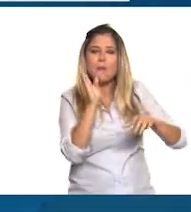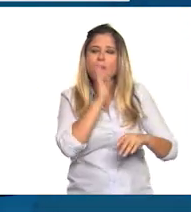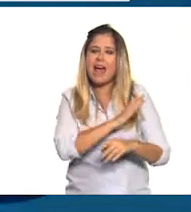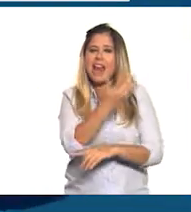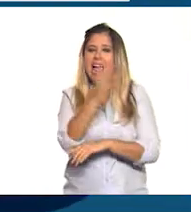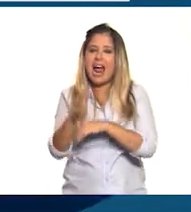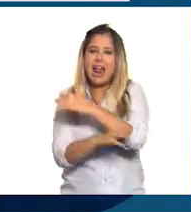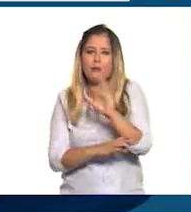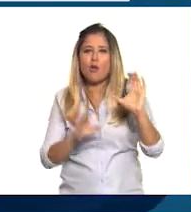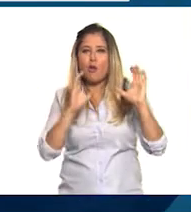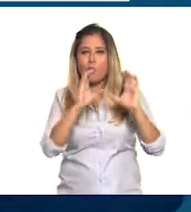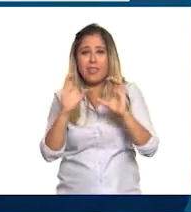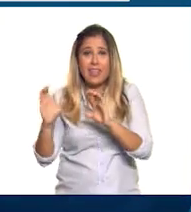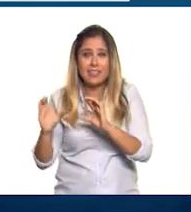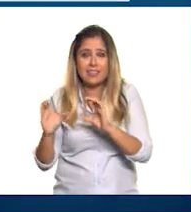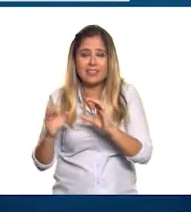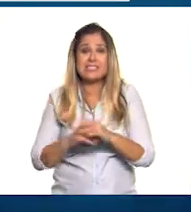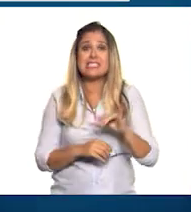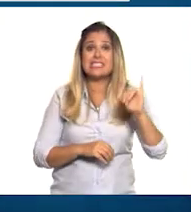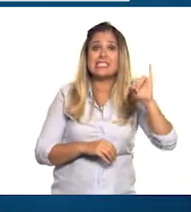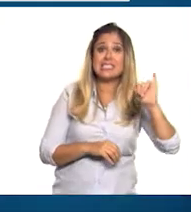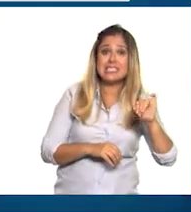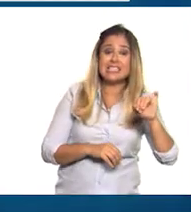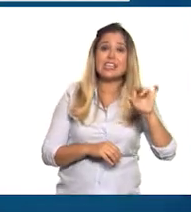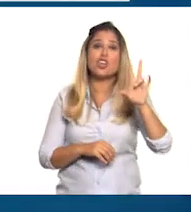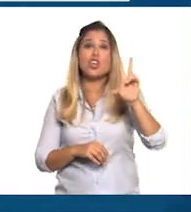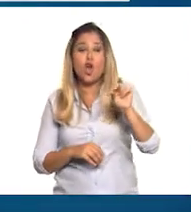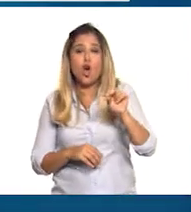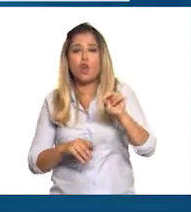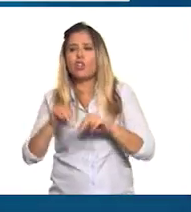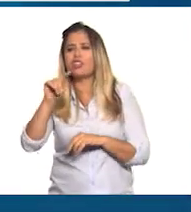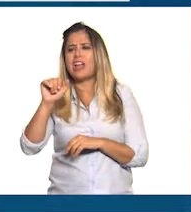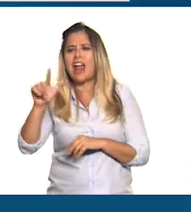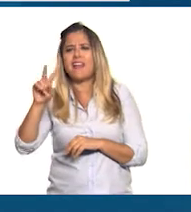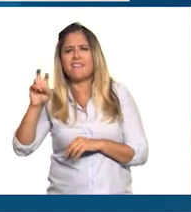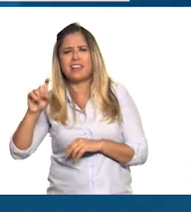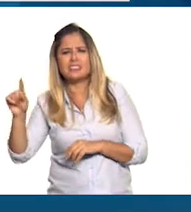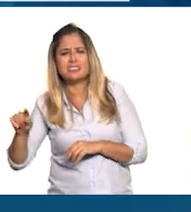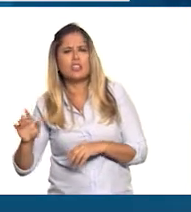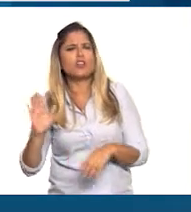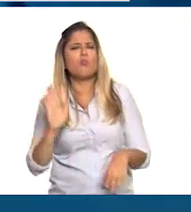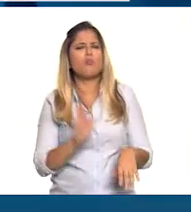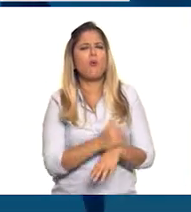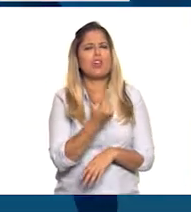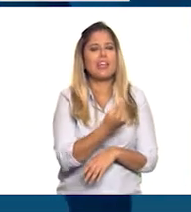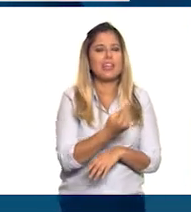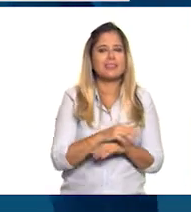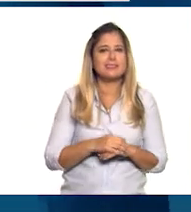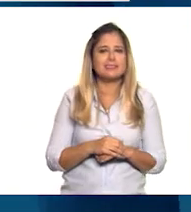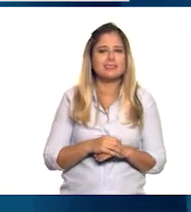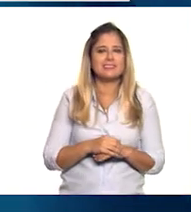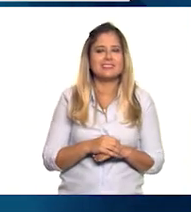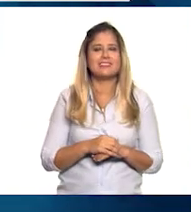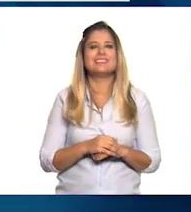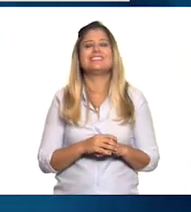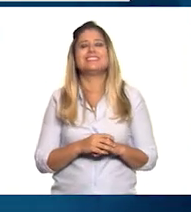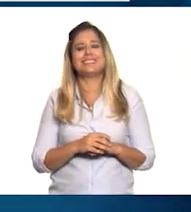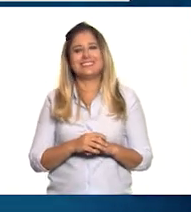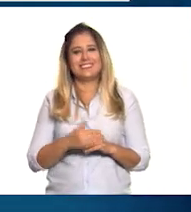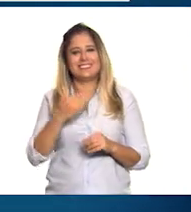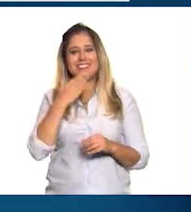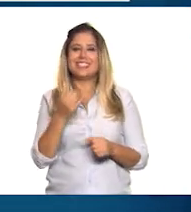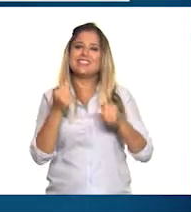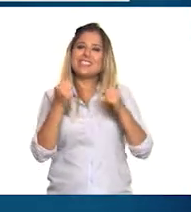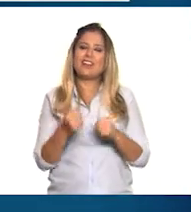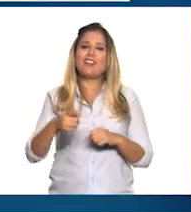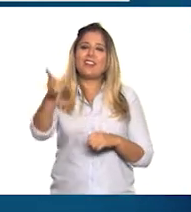de la deforestación en el medio ambiente? Sí, no, tal vez, ¿y por qué? Muy buen trabajo, María, muy bien. Estoy seguro que nuestras